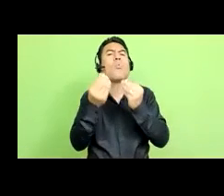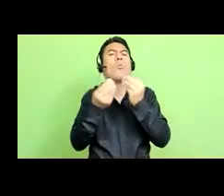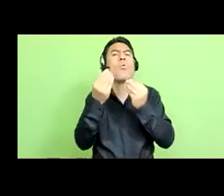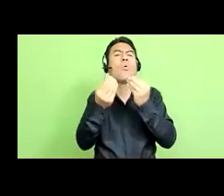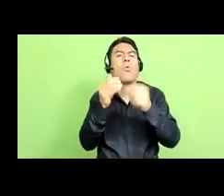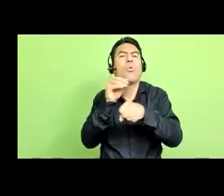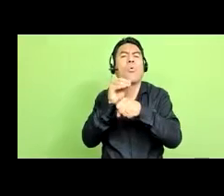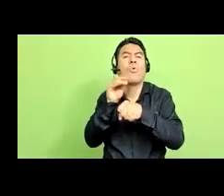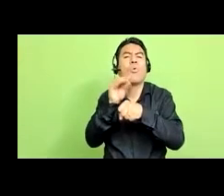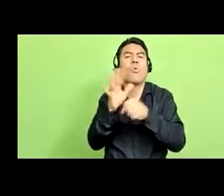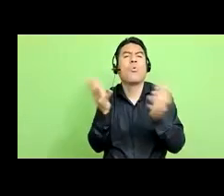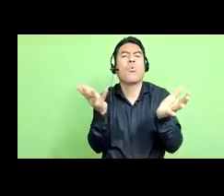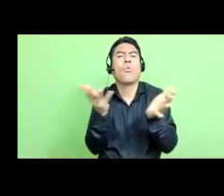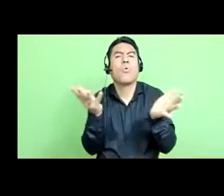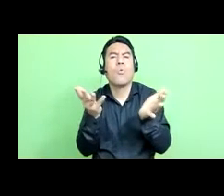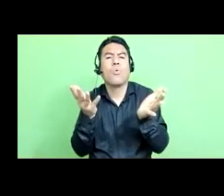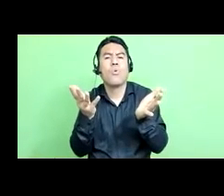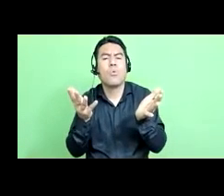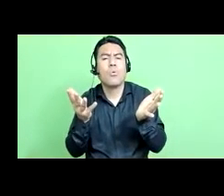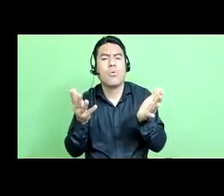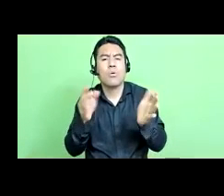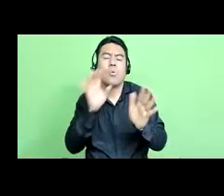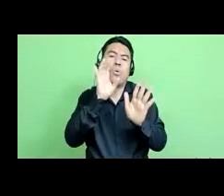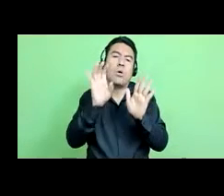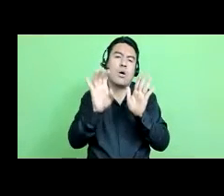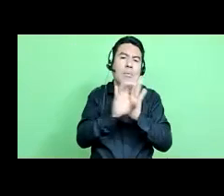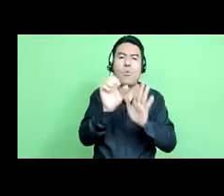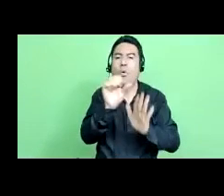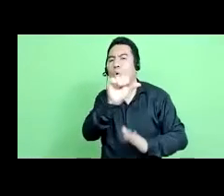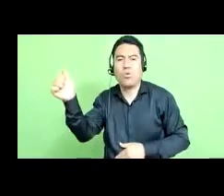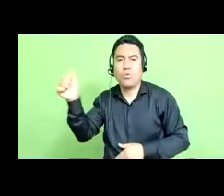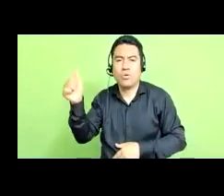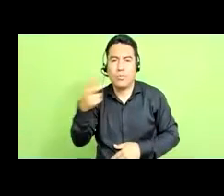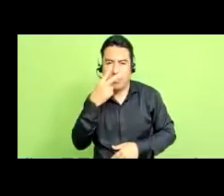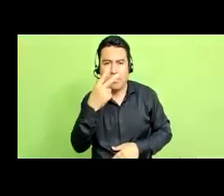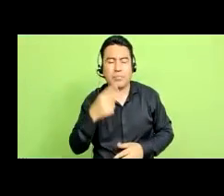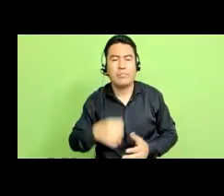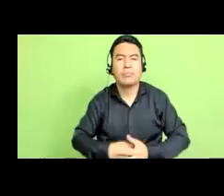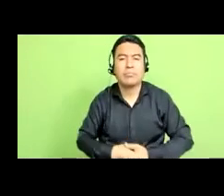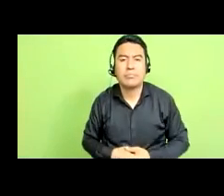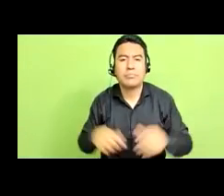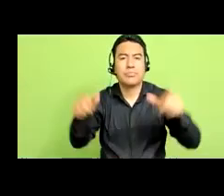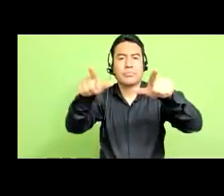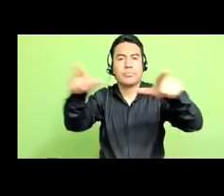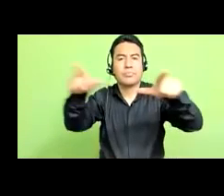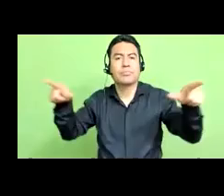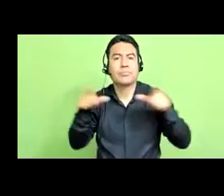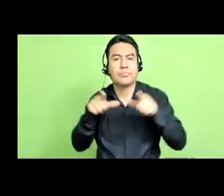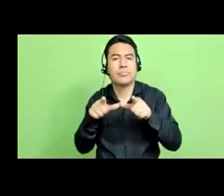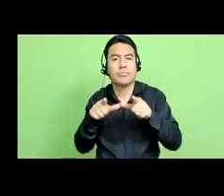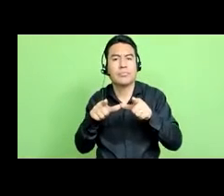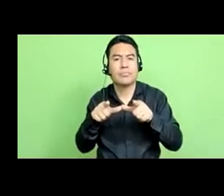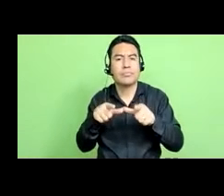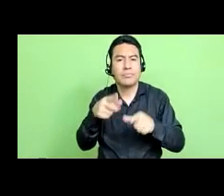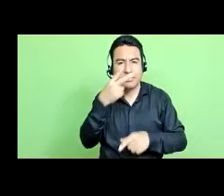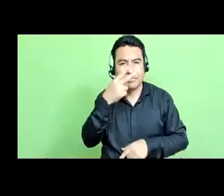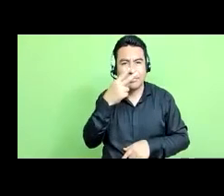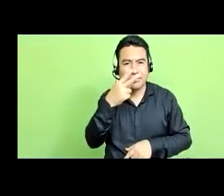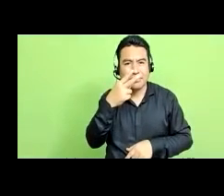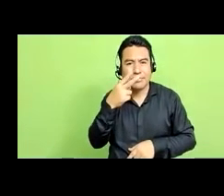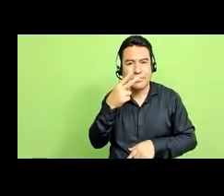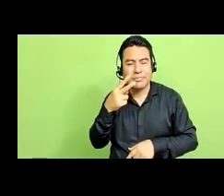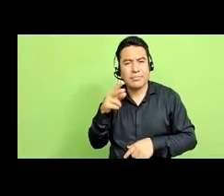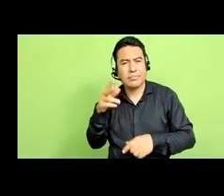porque hay en otro ejemplo la rampa que está en en la panamericana justo a la altura